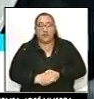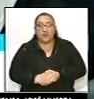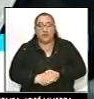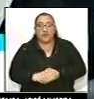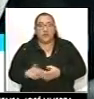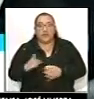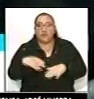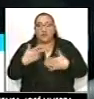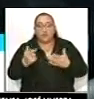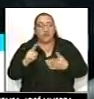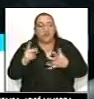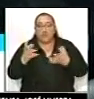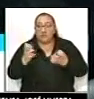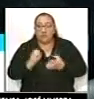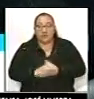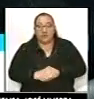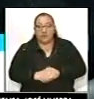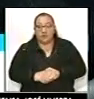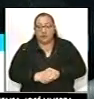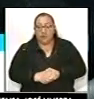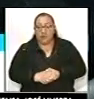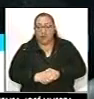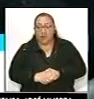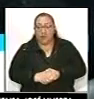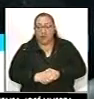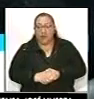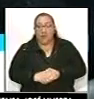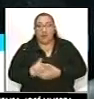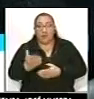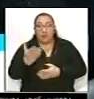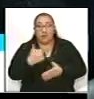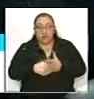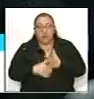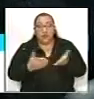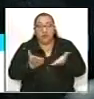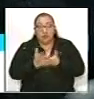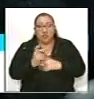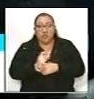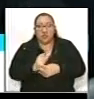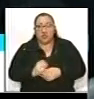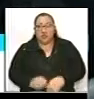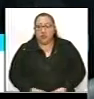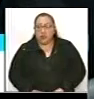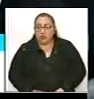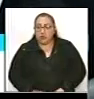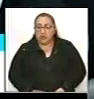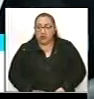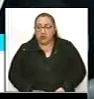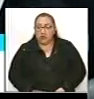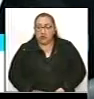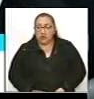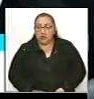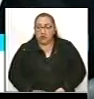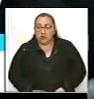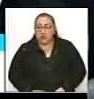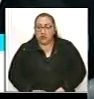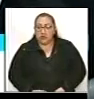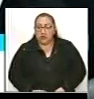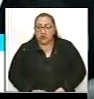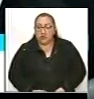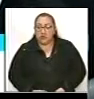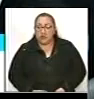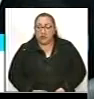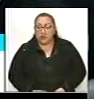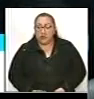o no querían recibir esta educación, de poder traspasarle el derecho a un hijo o